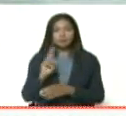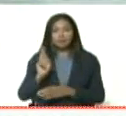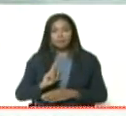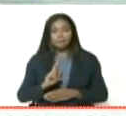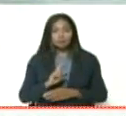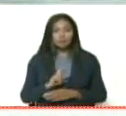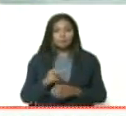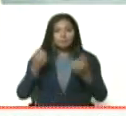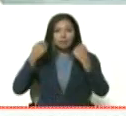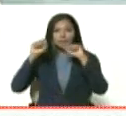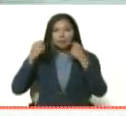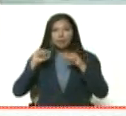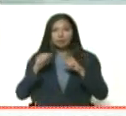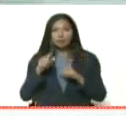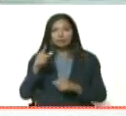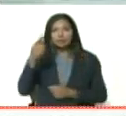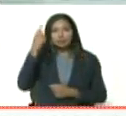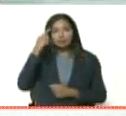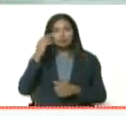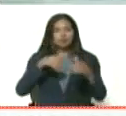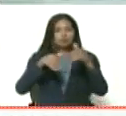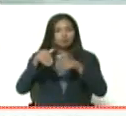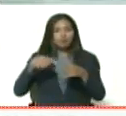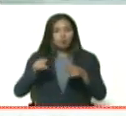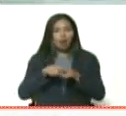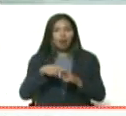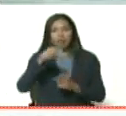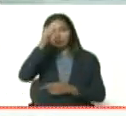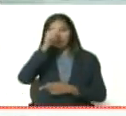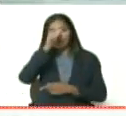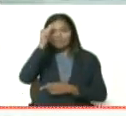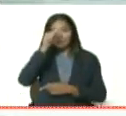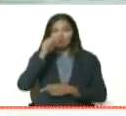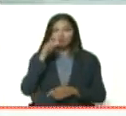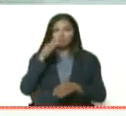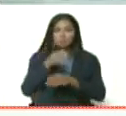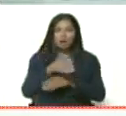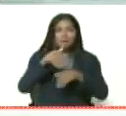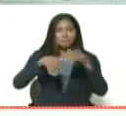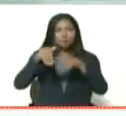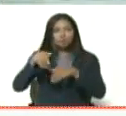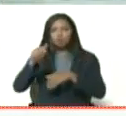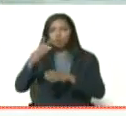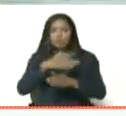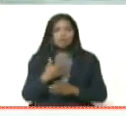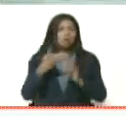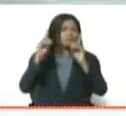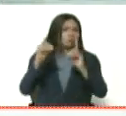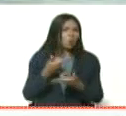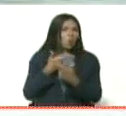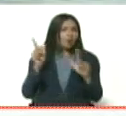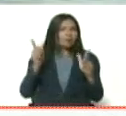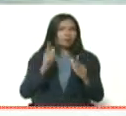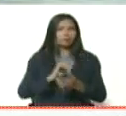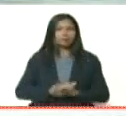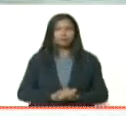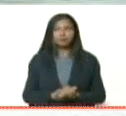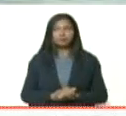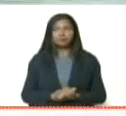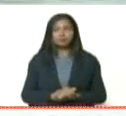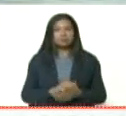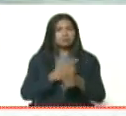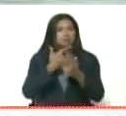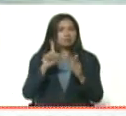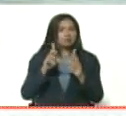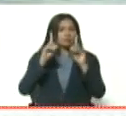preparémonos. Ese día que haya elecciones, ese domingo, usted sale y vota por quien quiera, libremente.